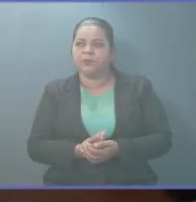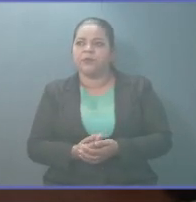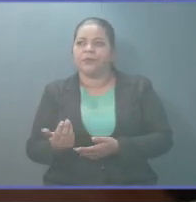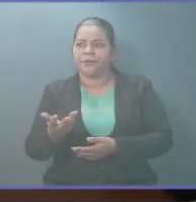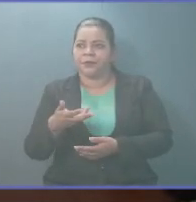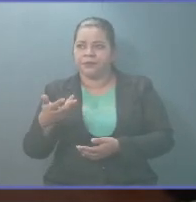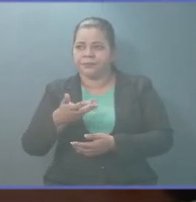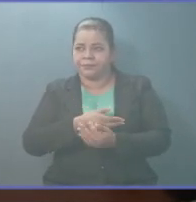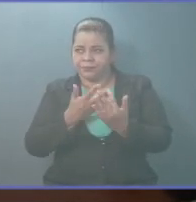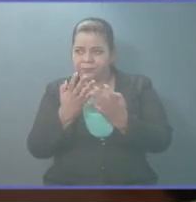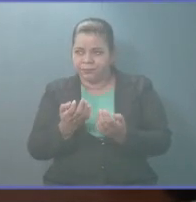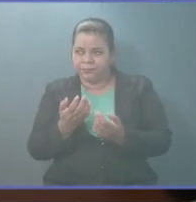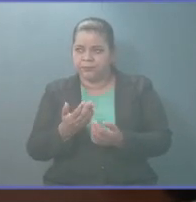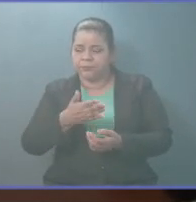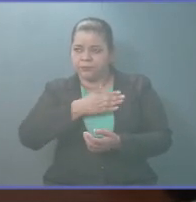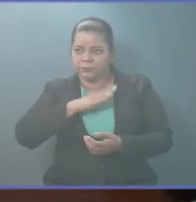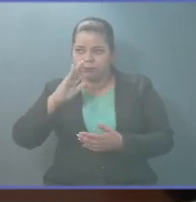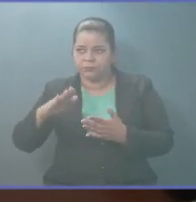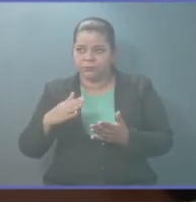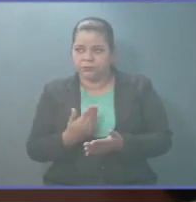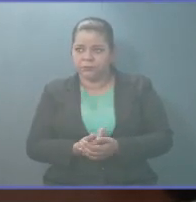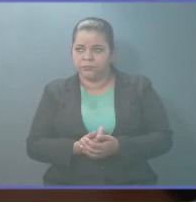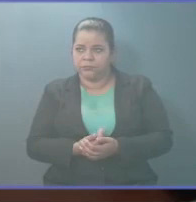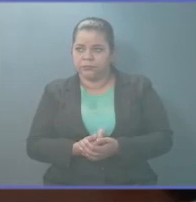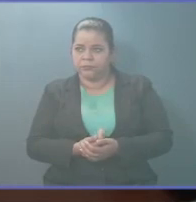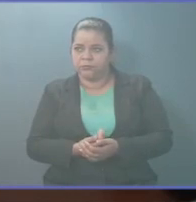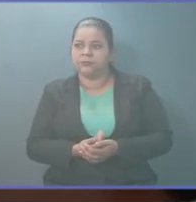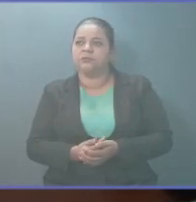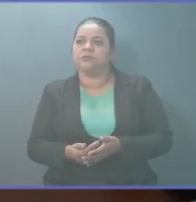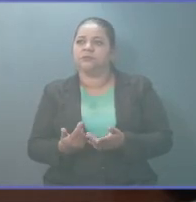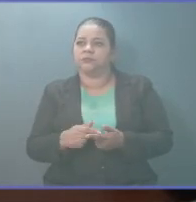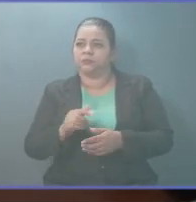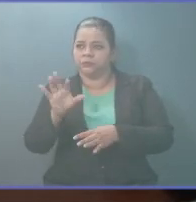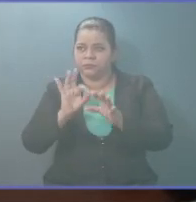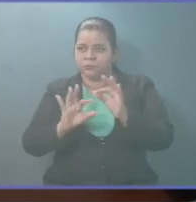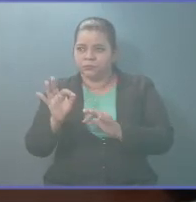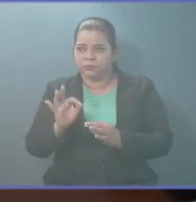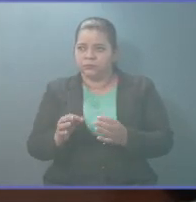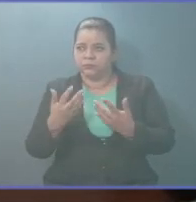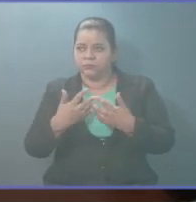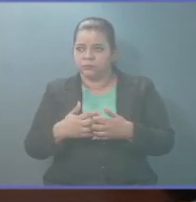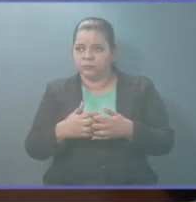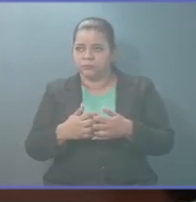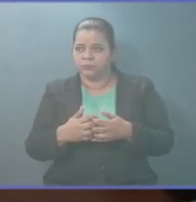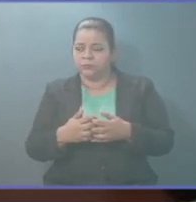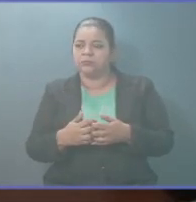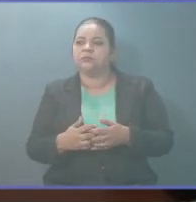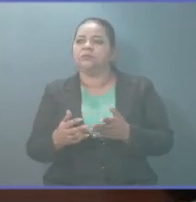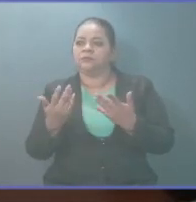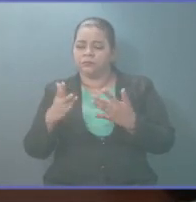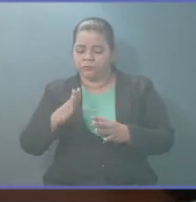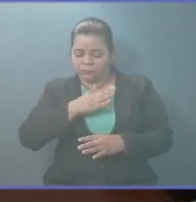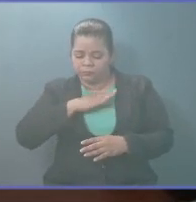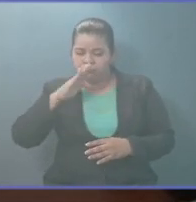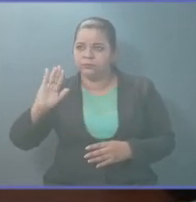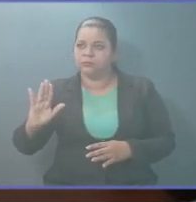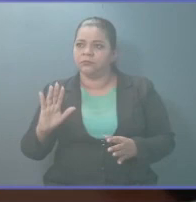nosotros proponíamos como un incentivo que se le diera preferencia a aquellas empresas que cumplen con la cuota de